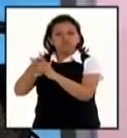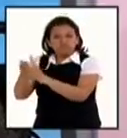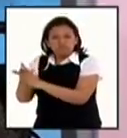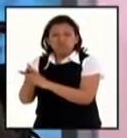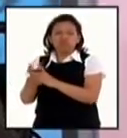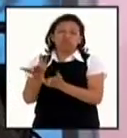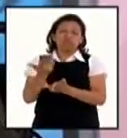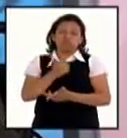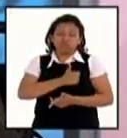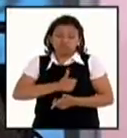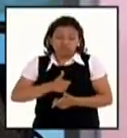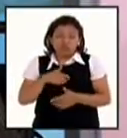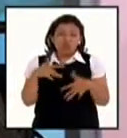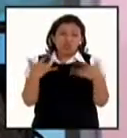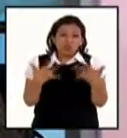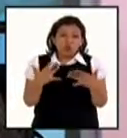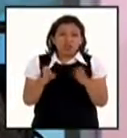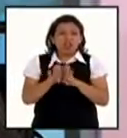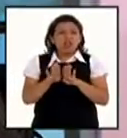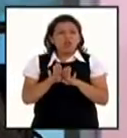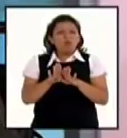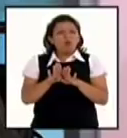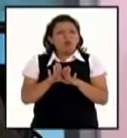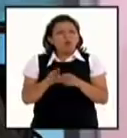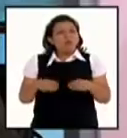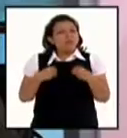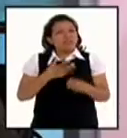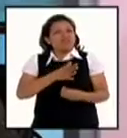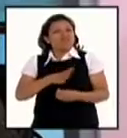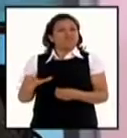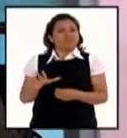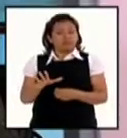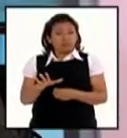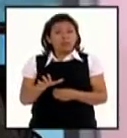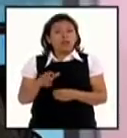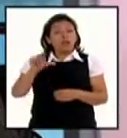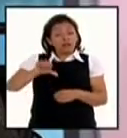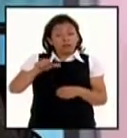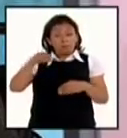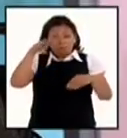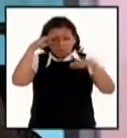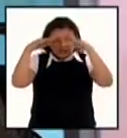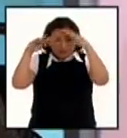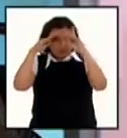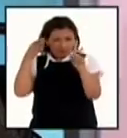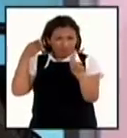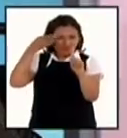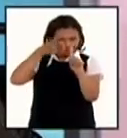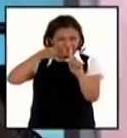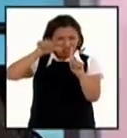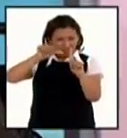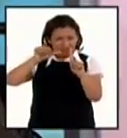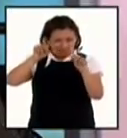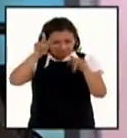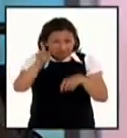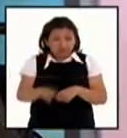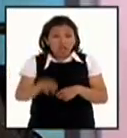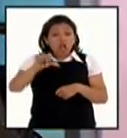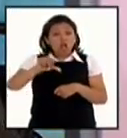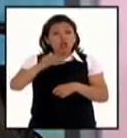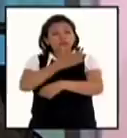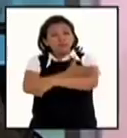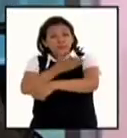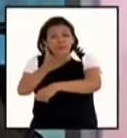dramáticos, dolorosos, la negación brutal de la vida. Para reflexionar en torno a esta realidad, nos